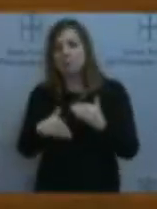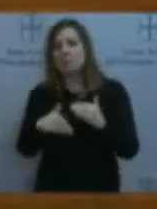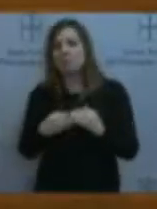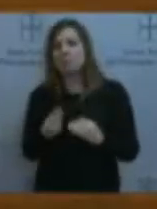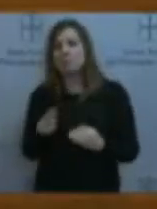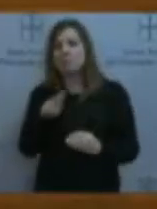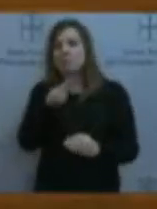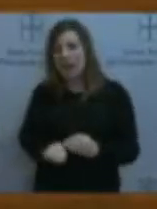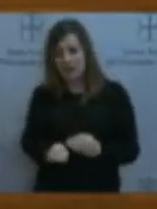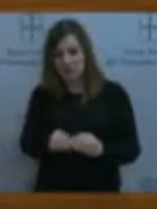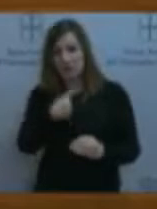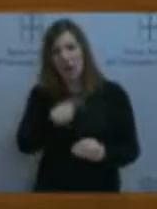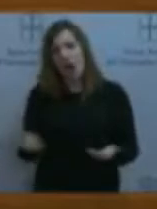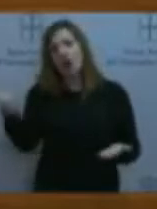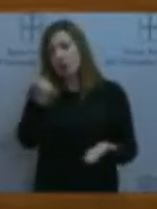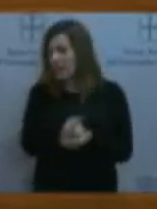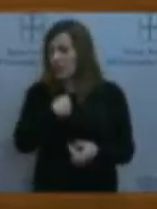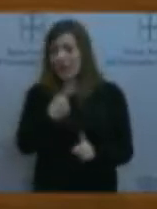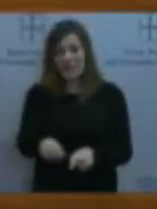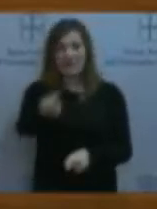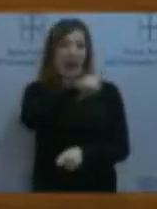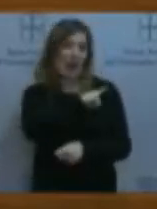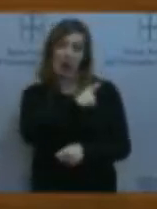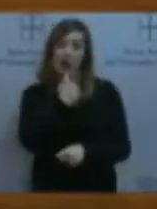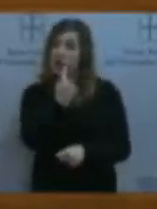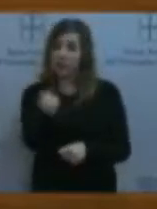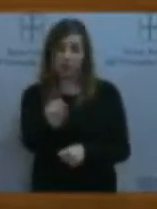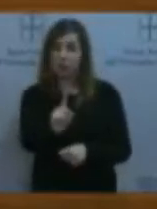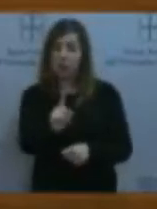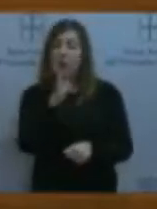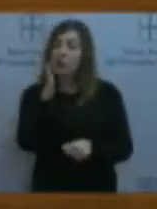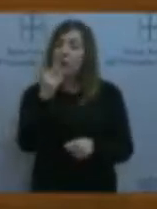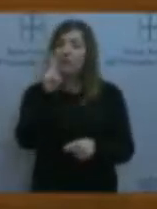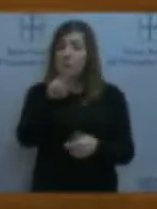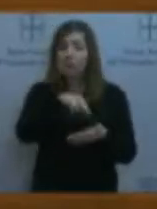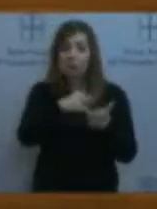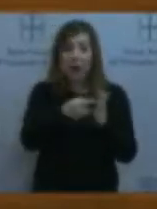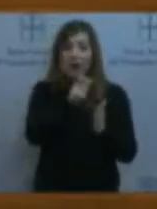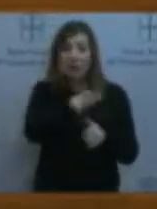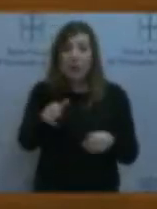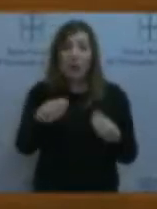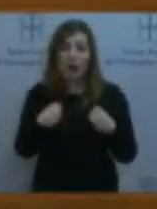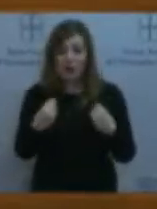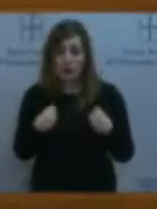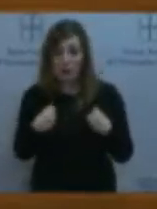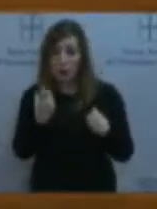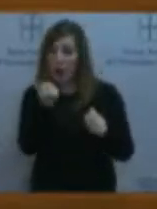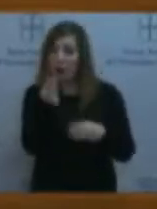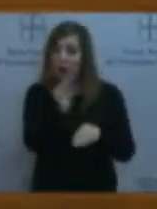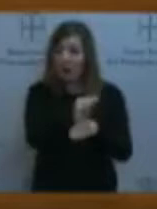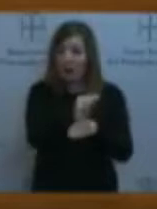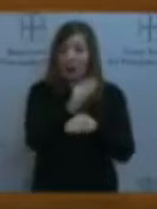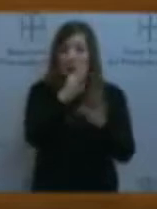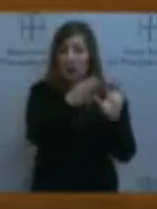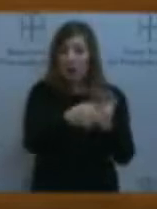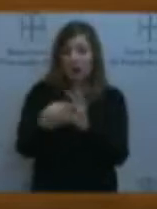exagerando. No estoy exagerando cuando digo esto. Cuando vemos en el plan demográfico una partida tan aparentemente nimia como la